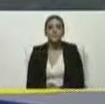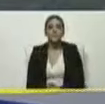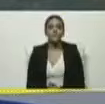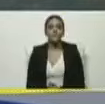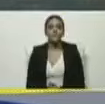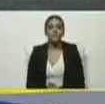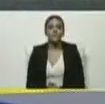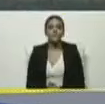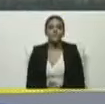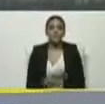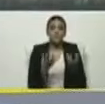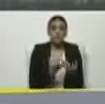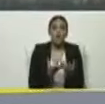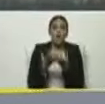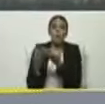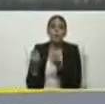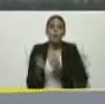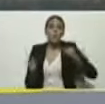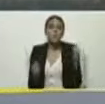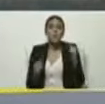con los policías de toda América